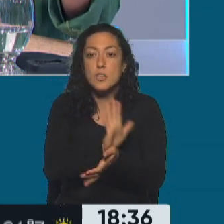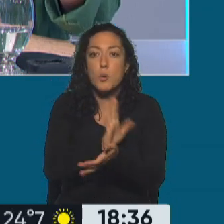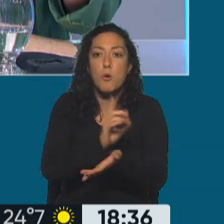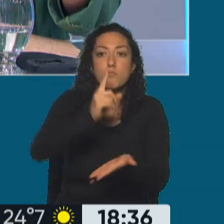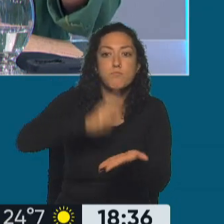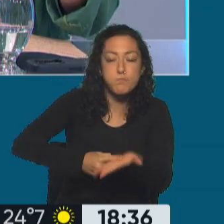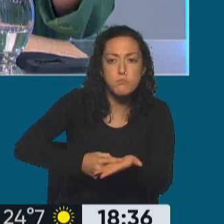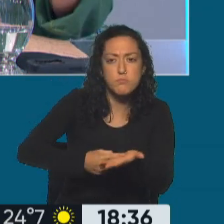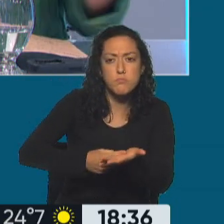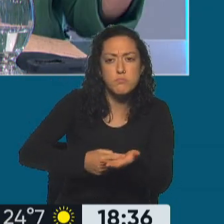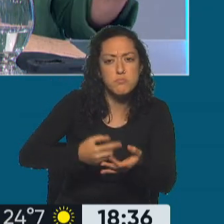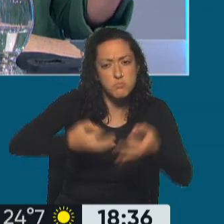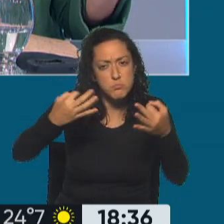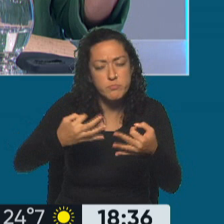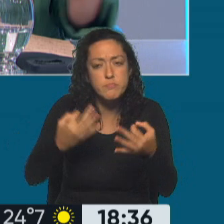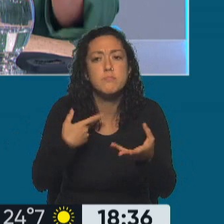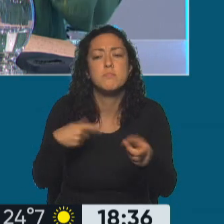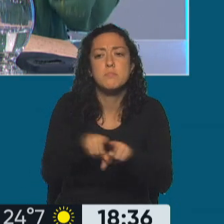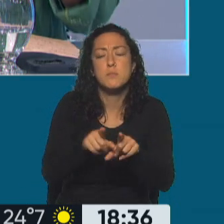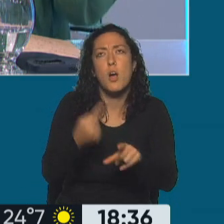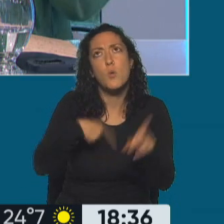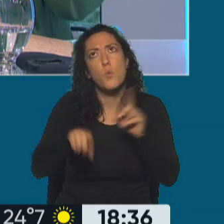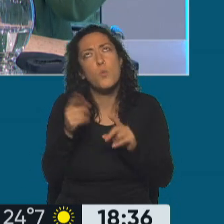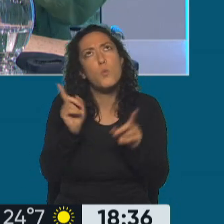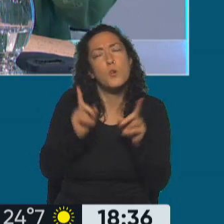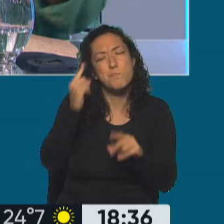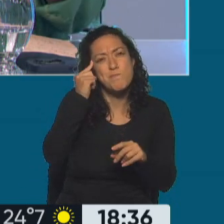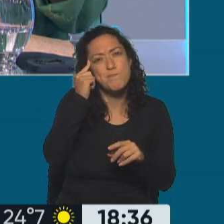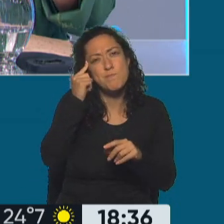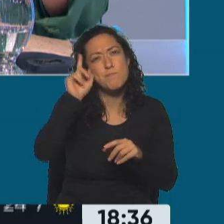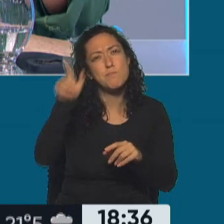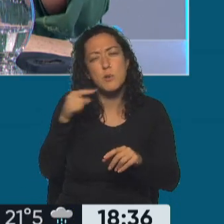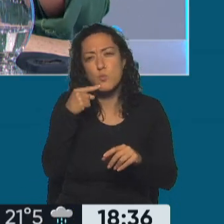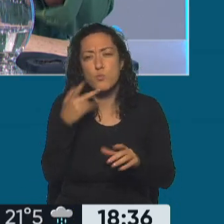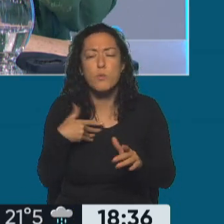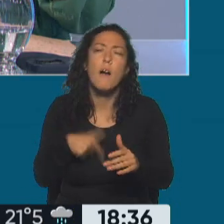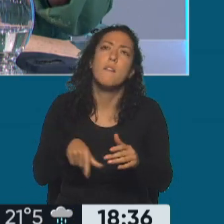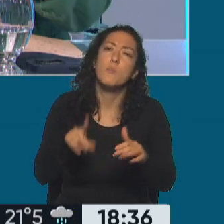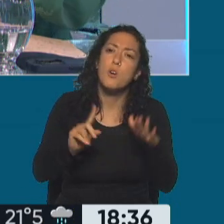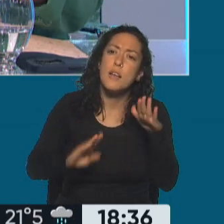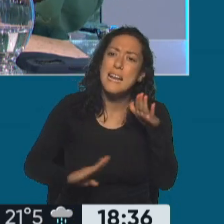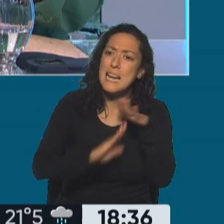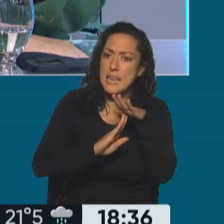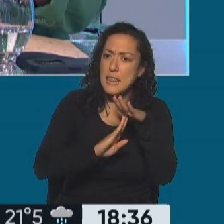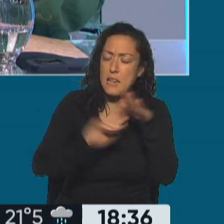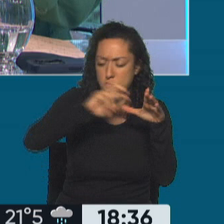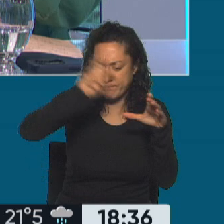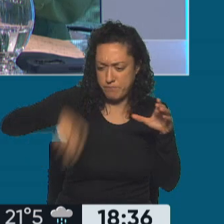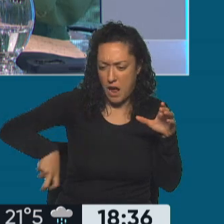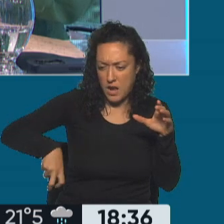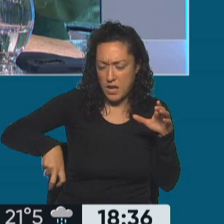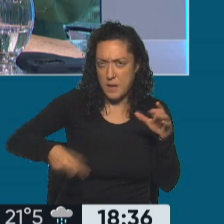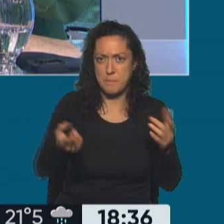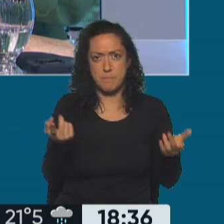no digamos porque una de las preguntas que uno podía hacerse es bueno Cómo cómo es posible que un dirigente de este nivel se baje y